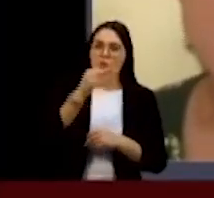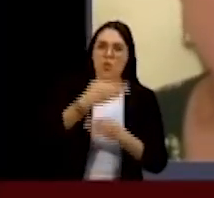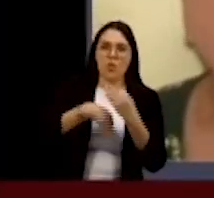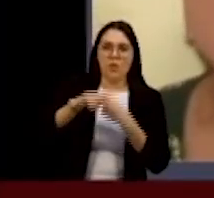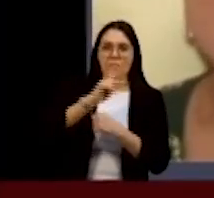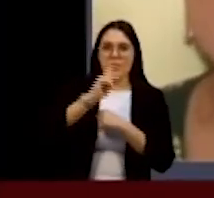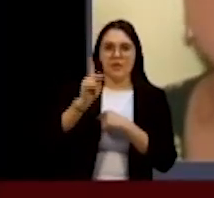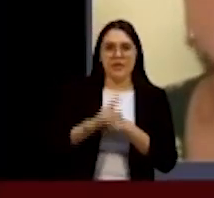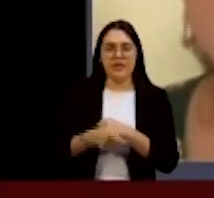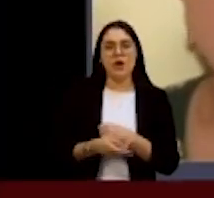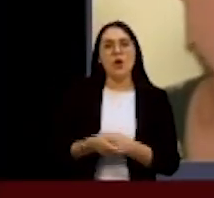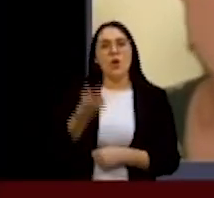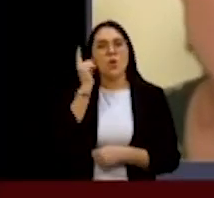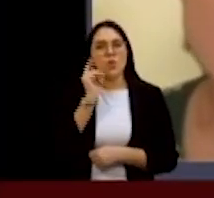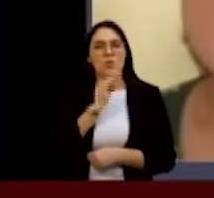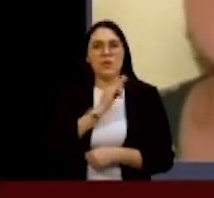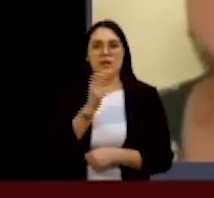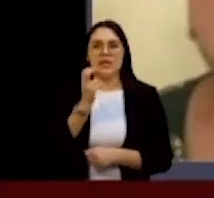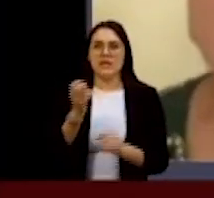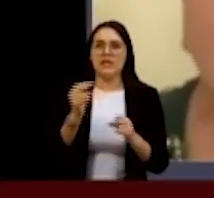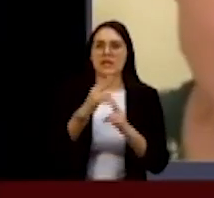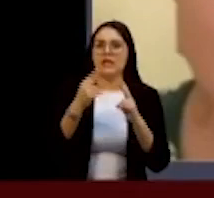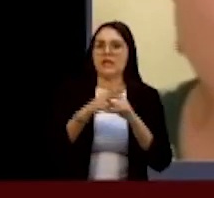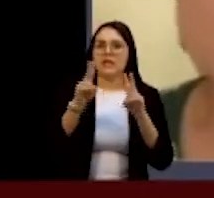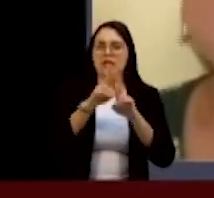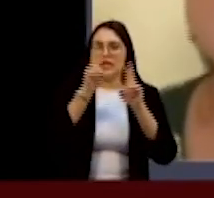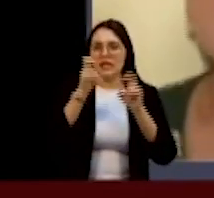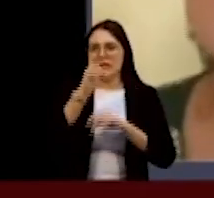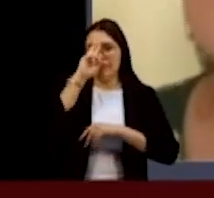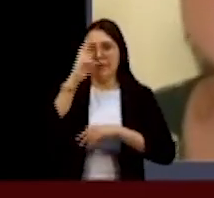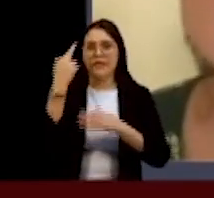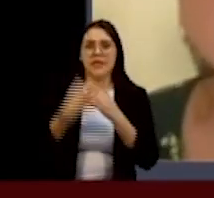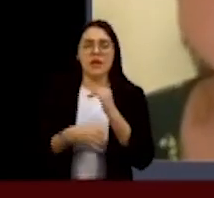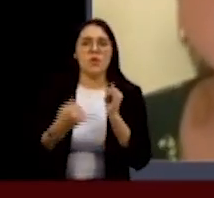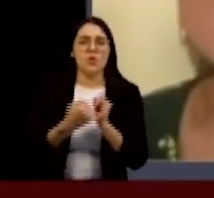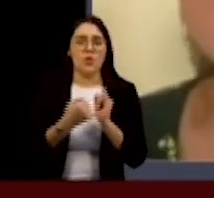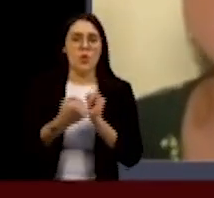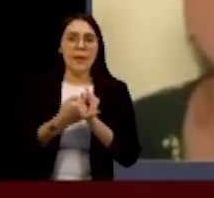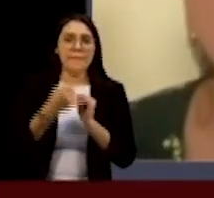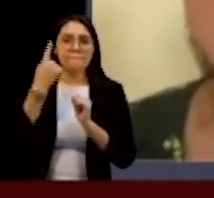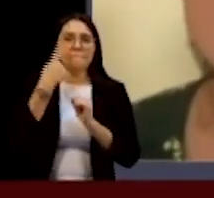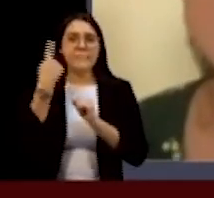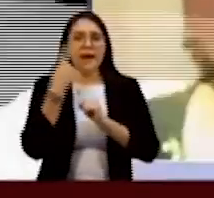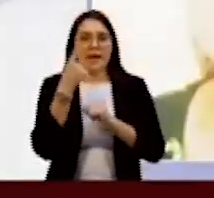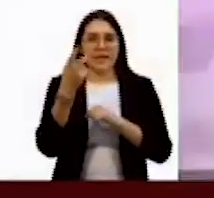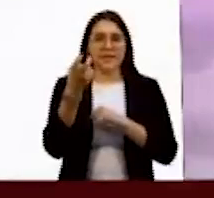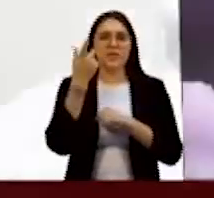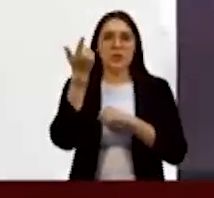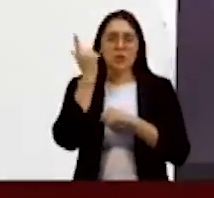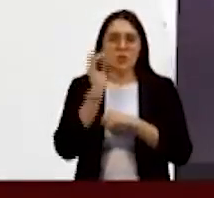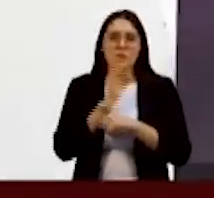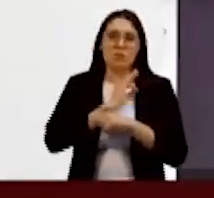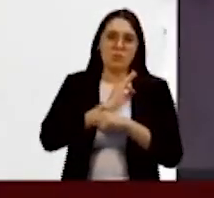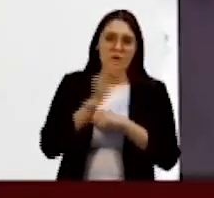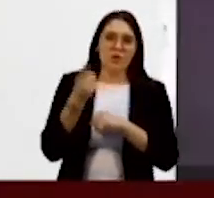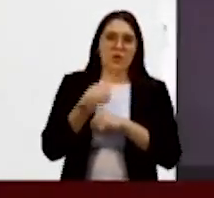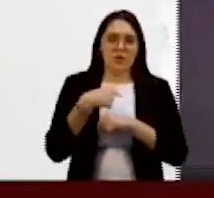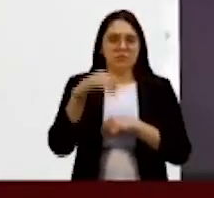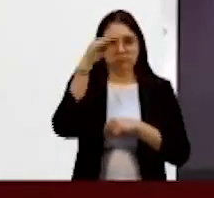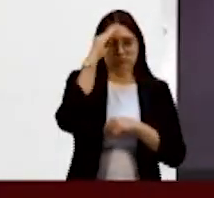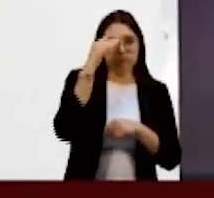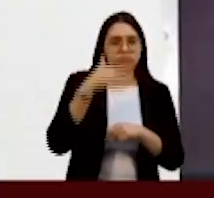homologar la tipificación y punibilidad del delito, que también podamos